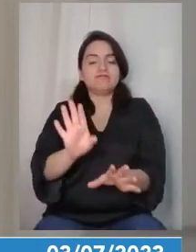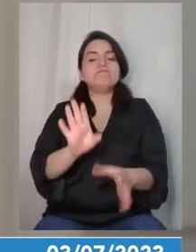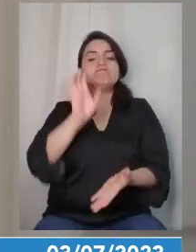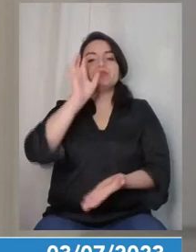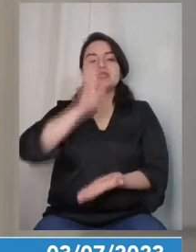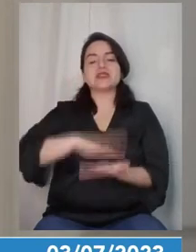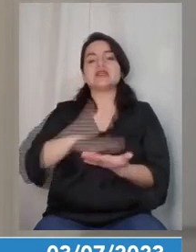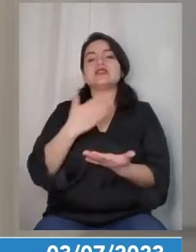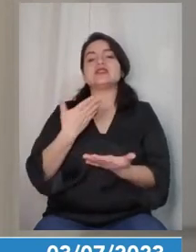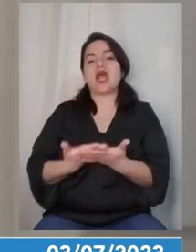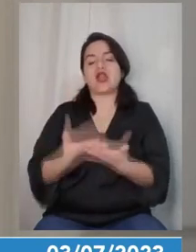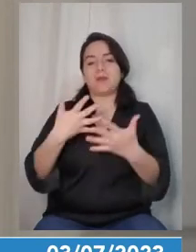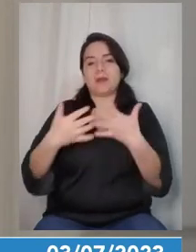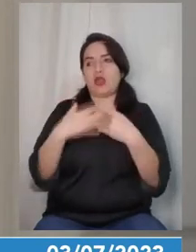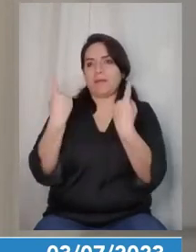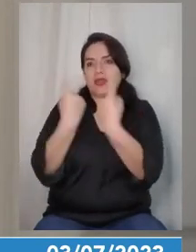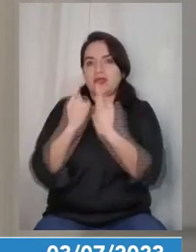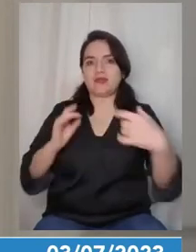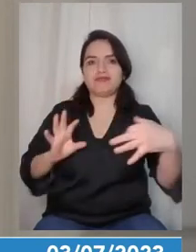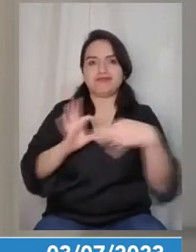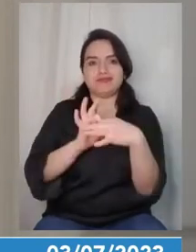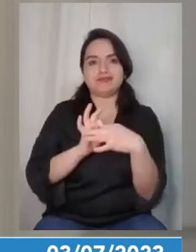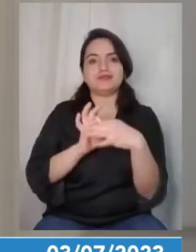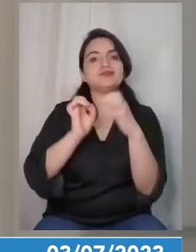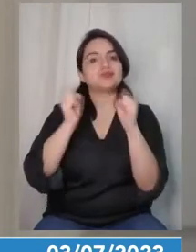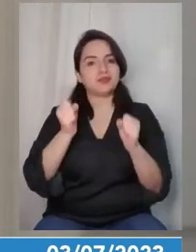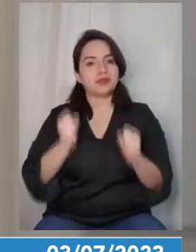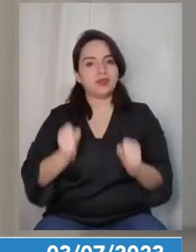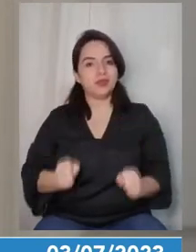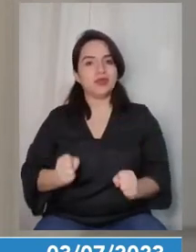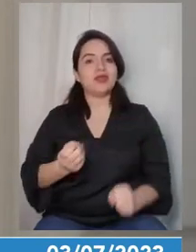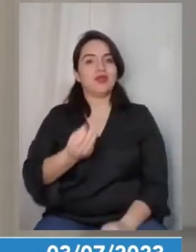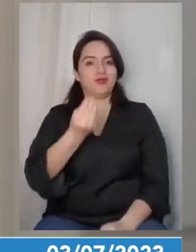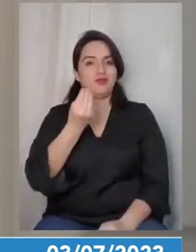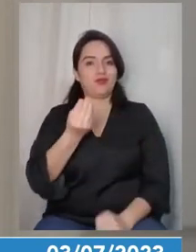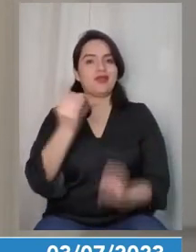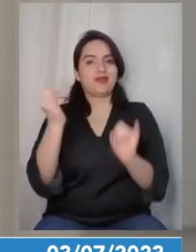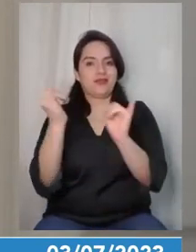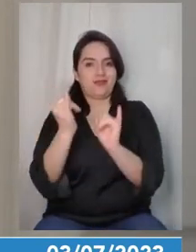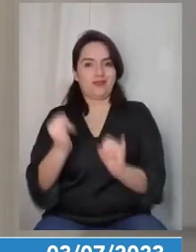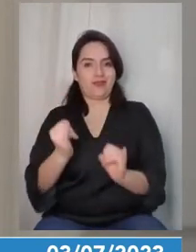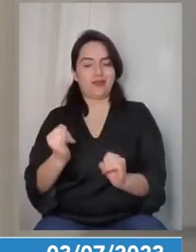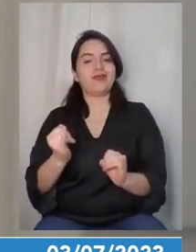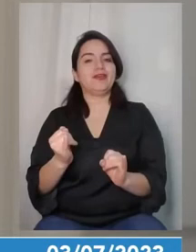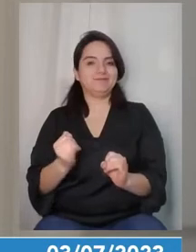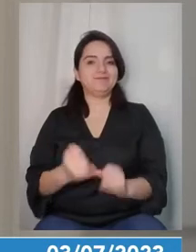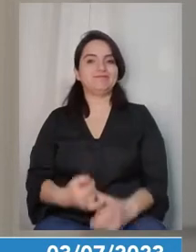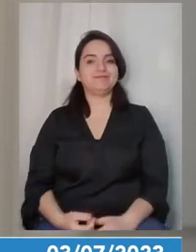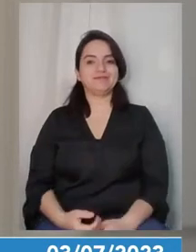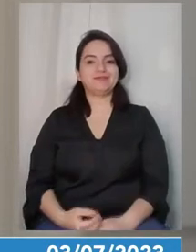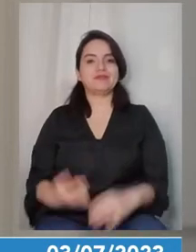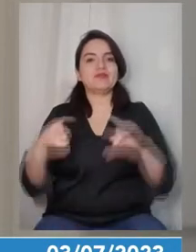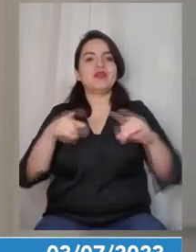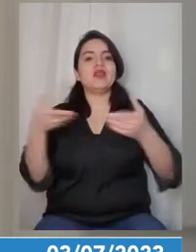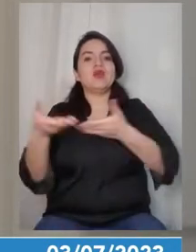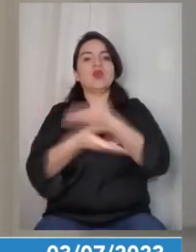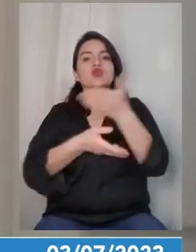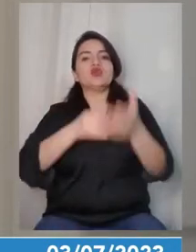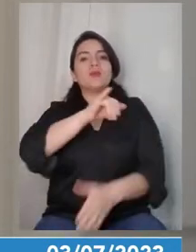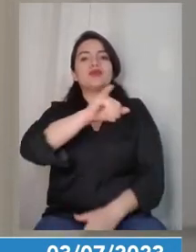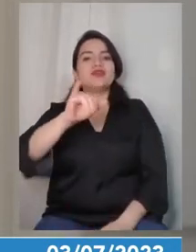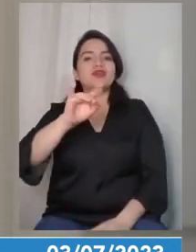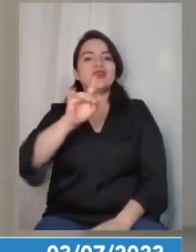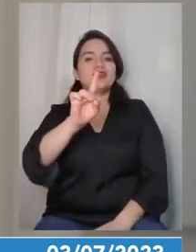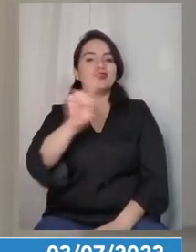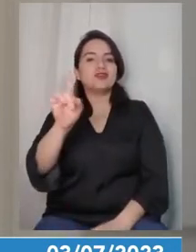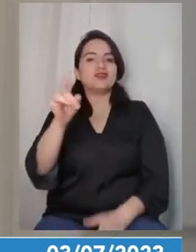relacionados, podría ser una buena forma, ¿no es cierto?, de que no hubiese una discusión posterior en el Tribunal Constitucional de qué es lo que